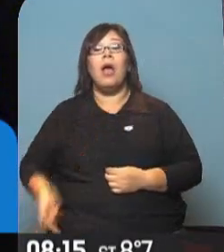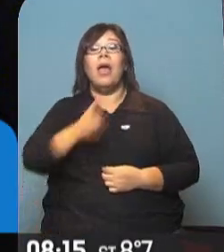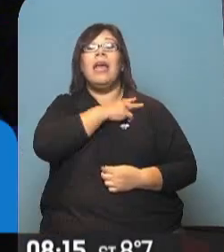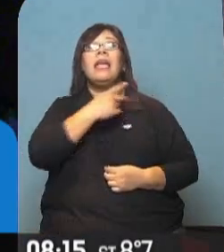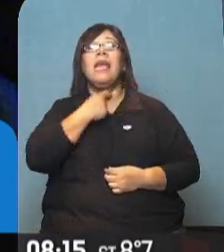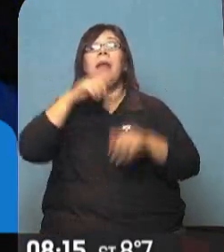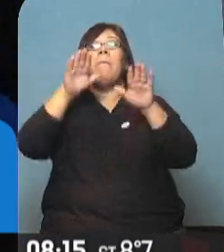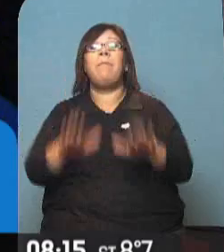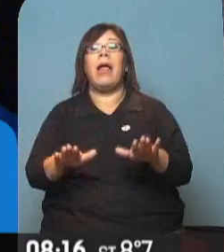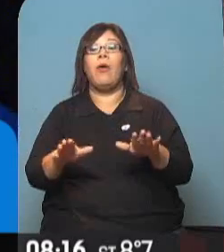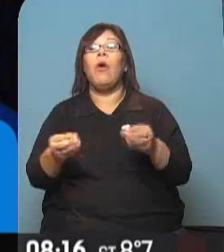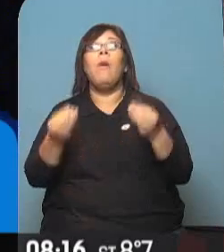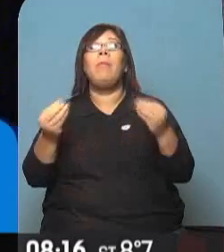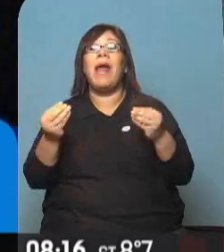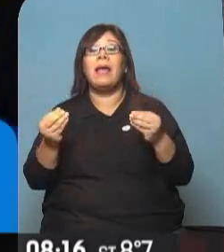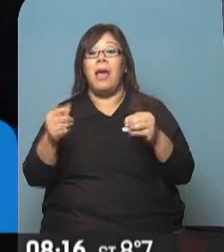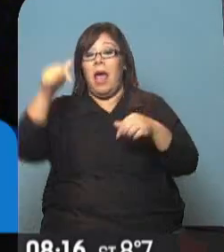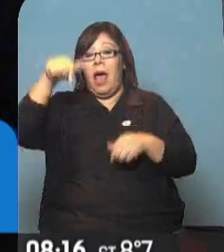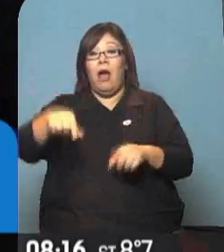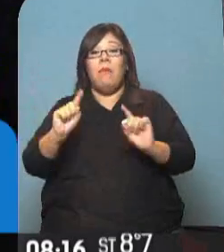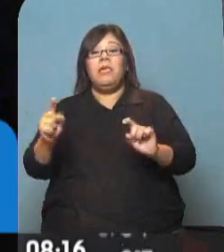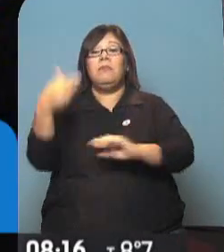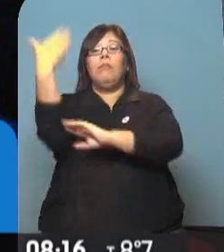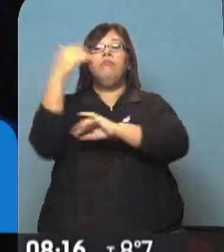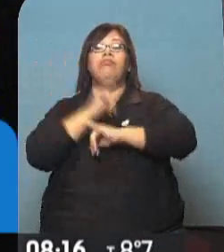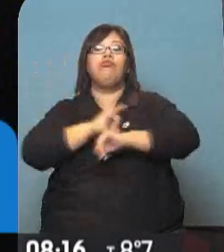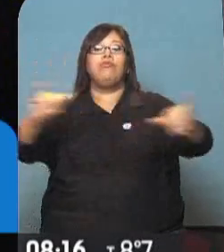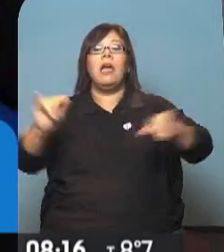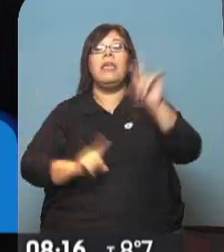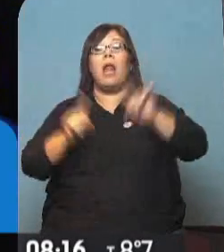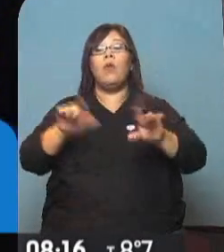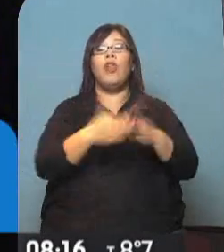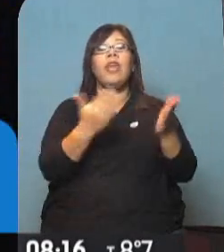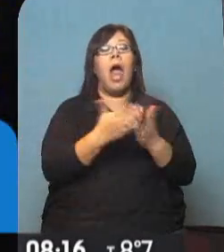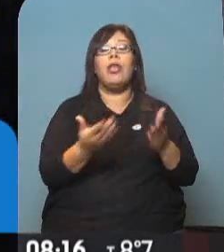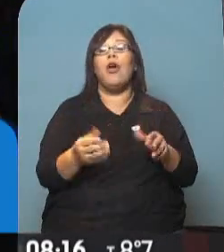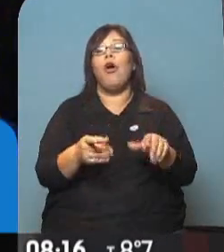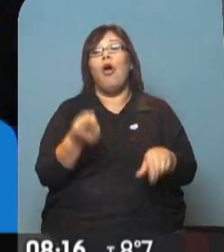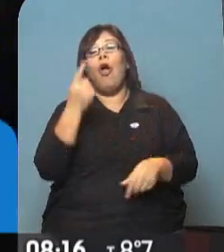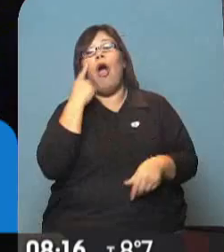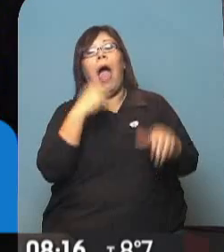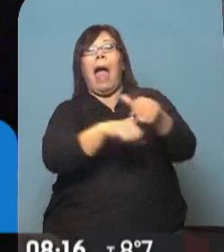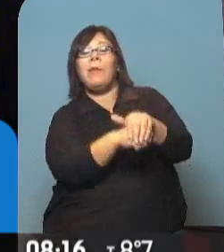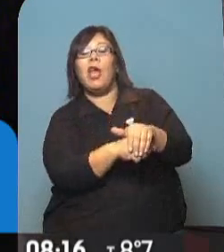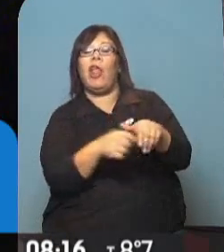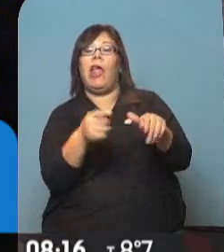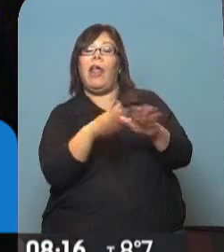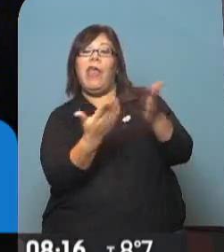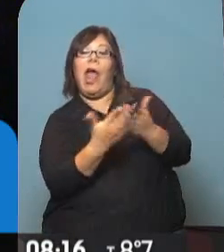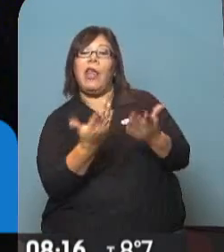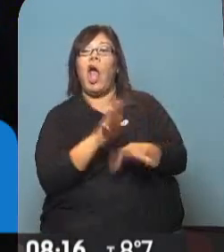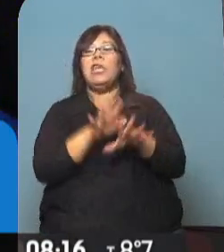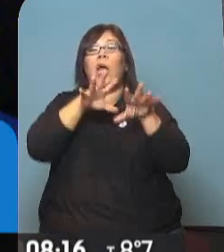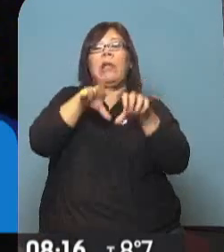líneas. ¿Para qué? Para decir lo que están diciendo varios comunicadores y lo que van a decir mañana algunos diarios amigos del gobierno. Los secuestradores de